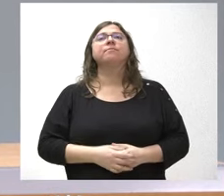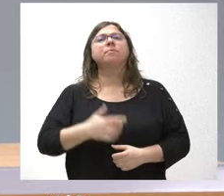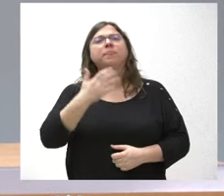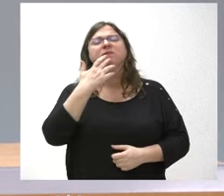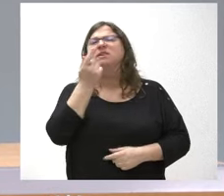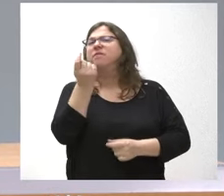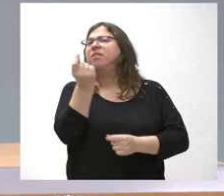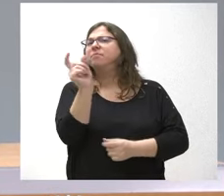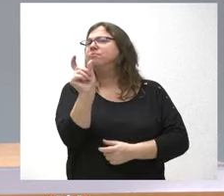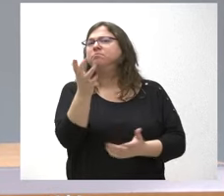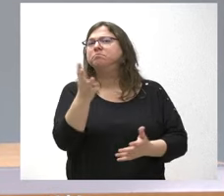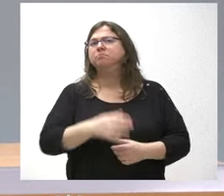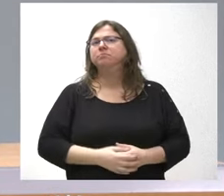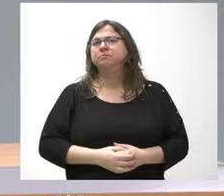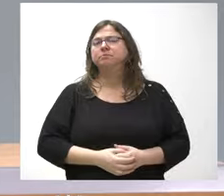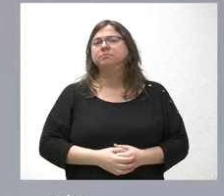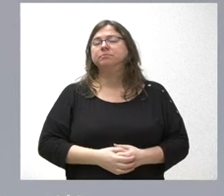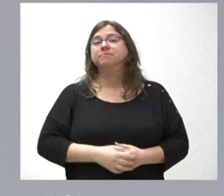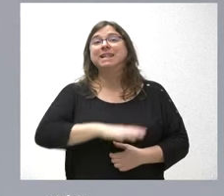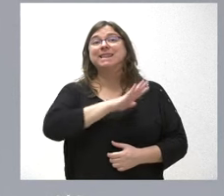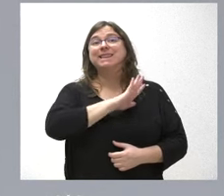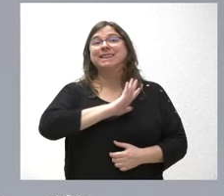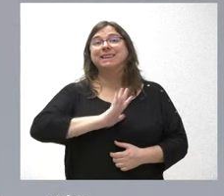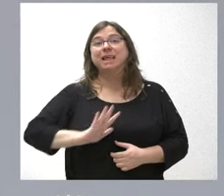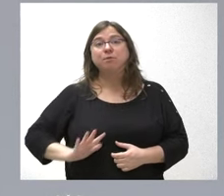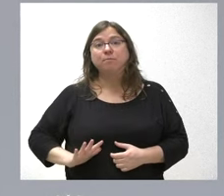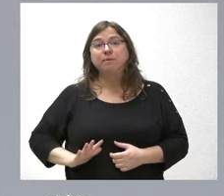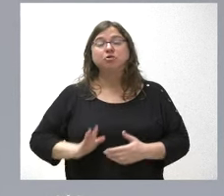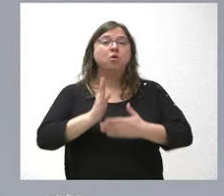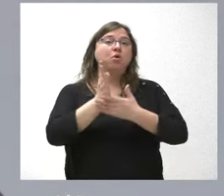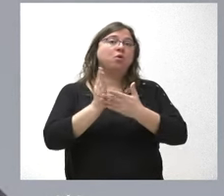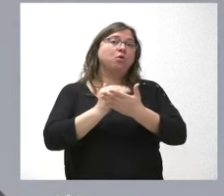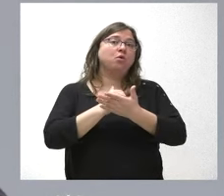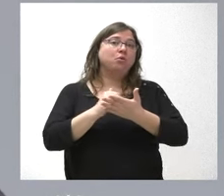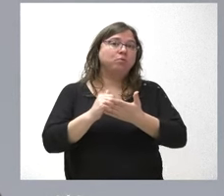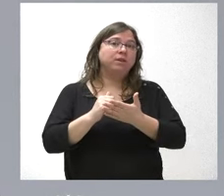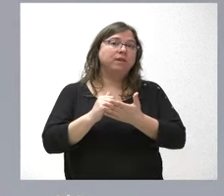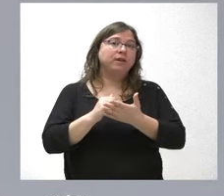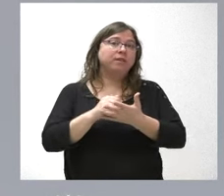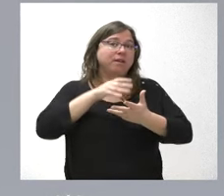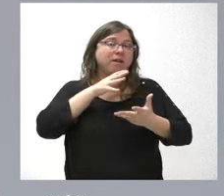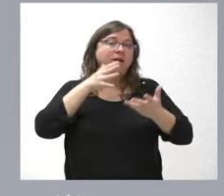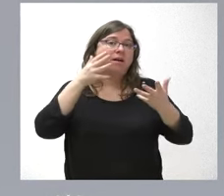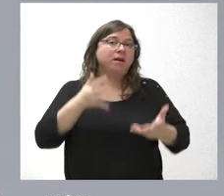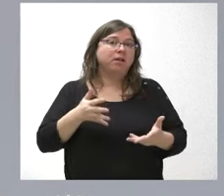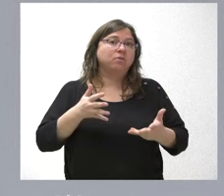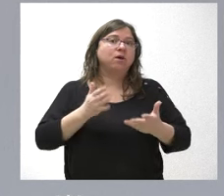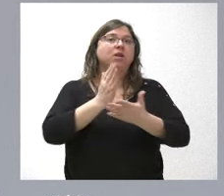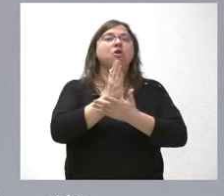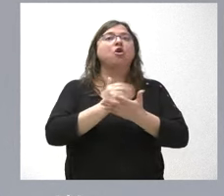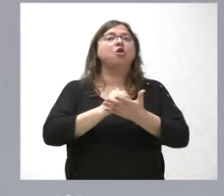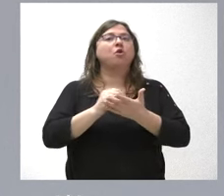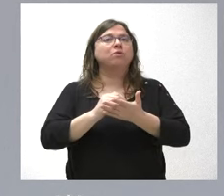cifra? De momento, la comunidad autónoma, en la actualidad, antes de que